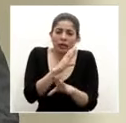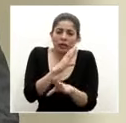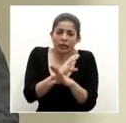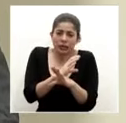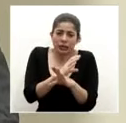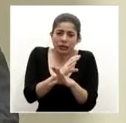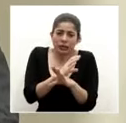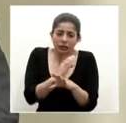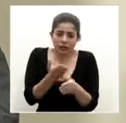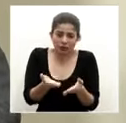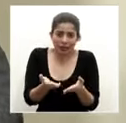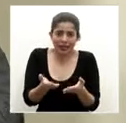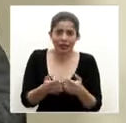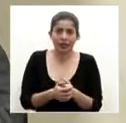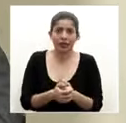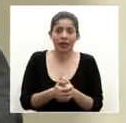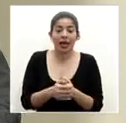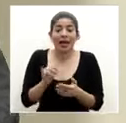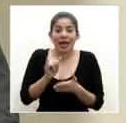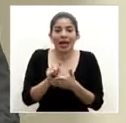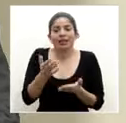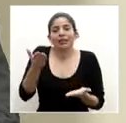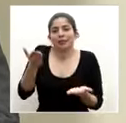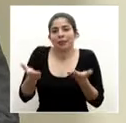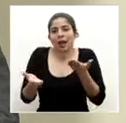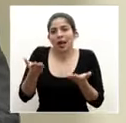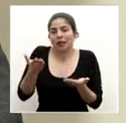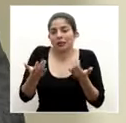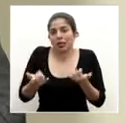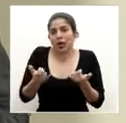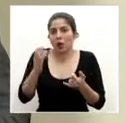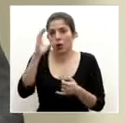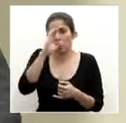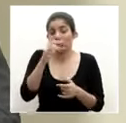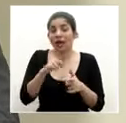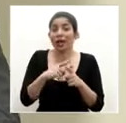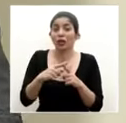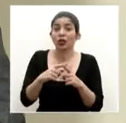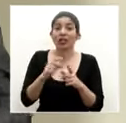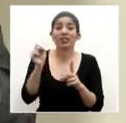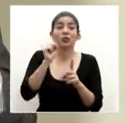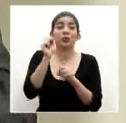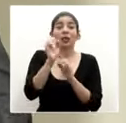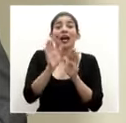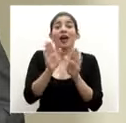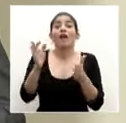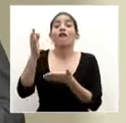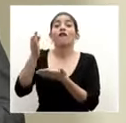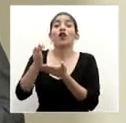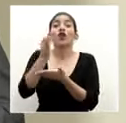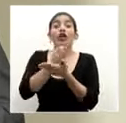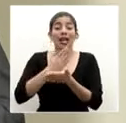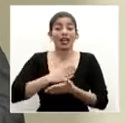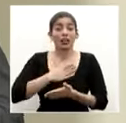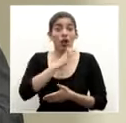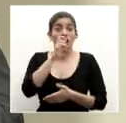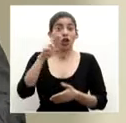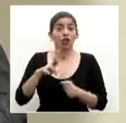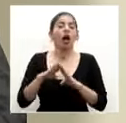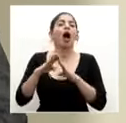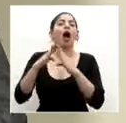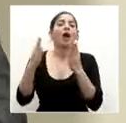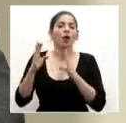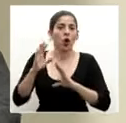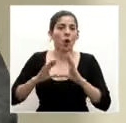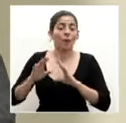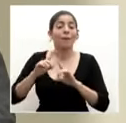y preservar esto, y ese es el balance que estamos buscando. Entonces, el estatus en general, fronteras de parte nuestra abiertos,